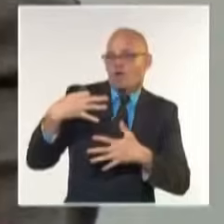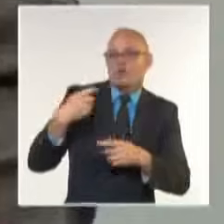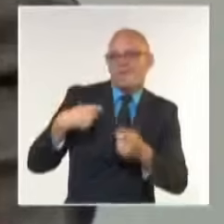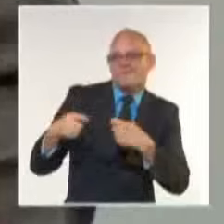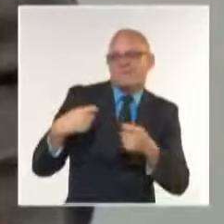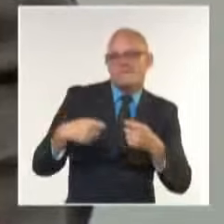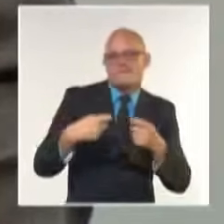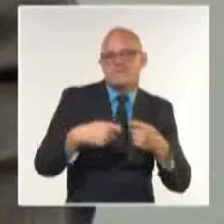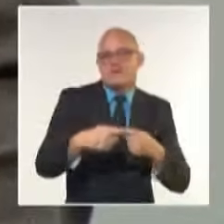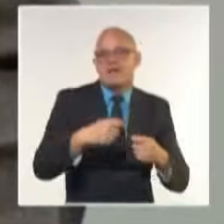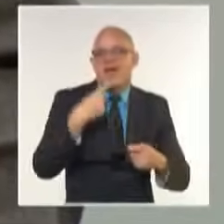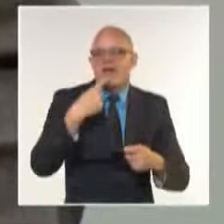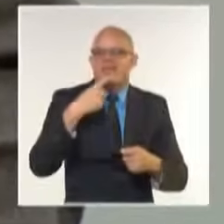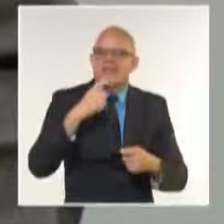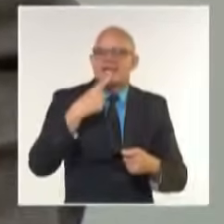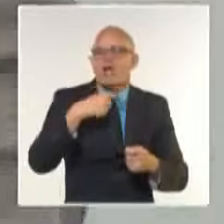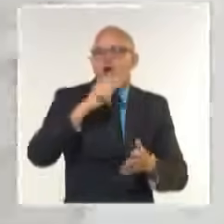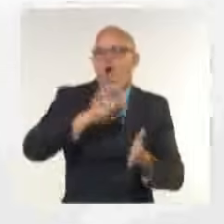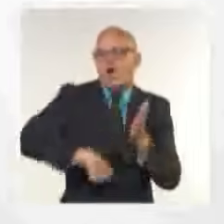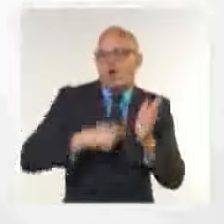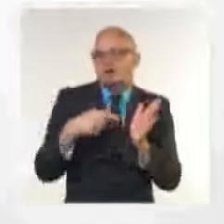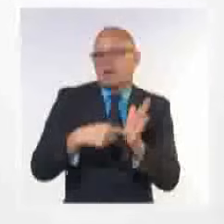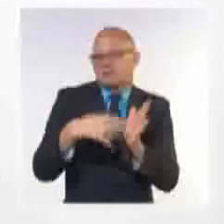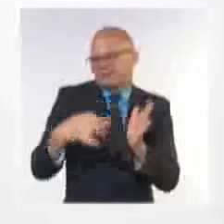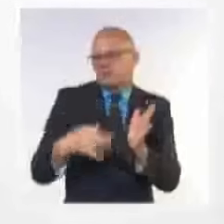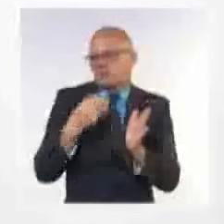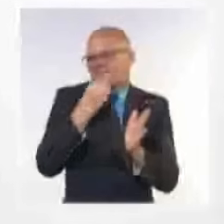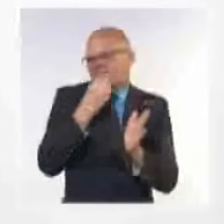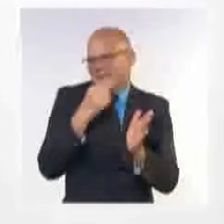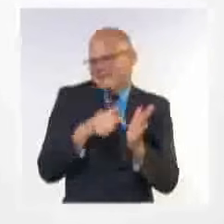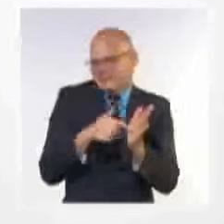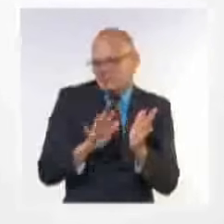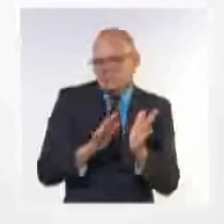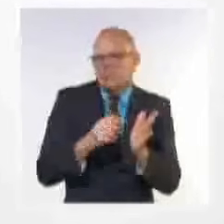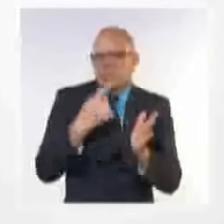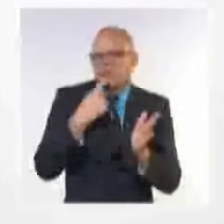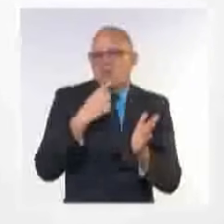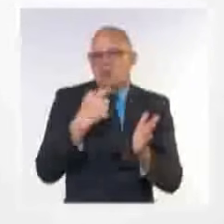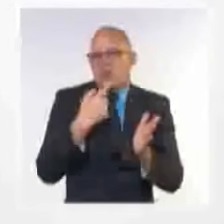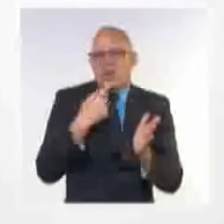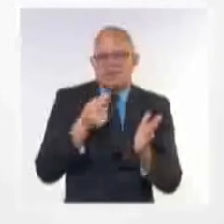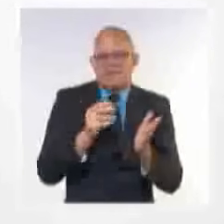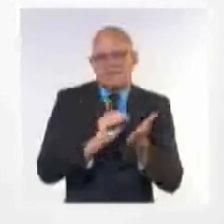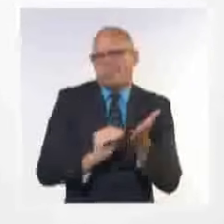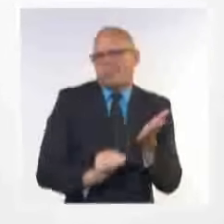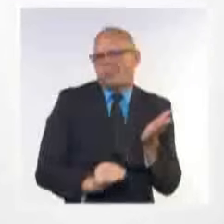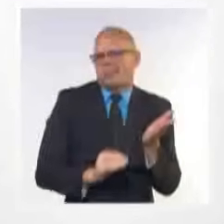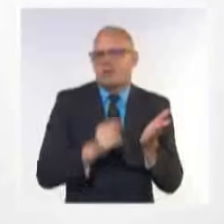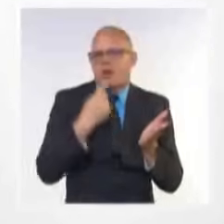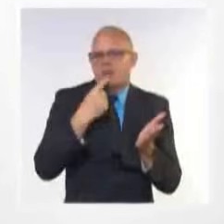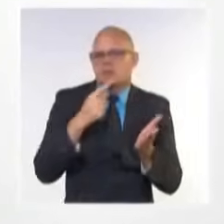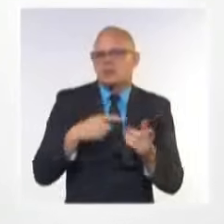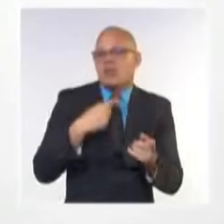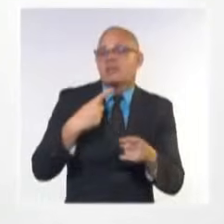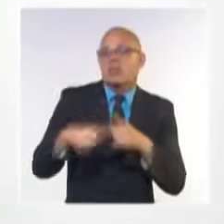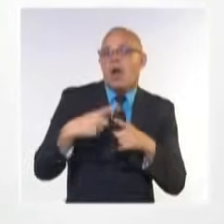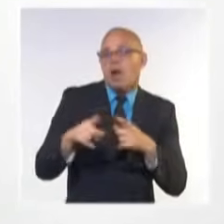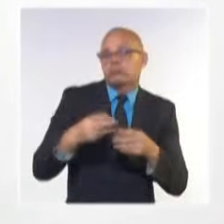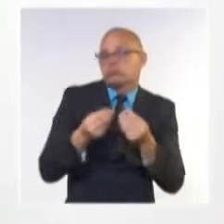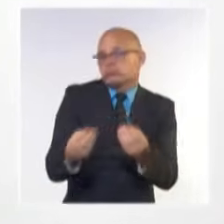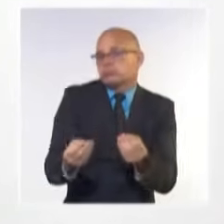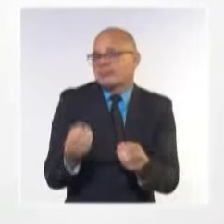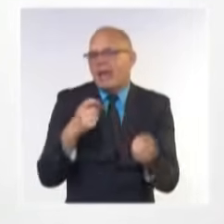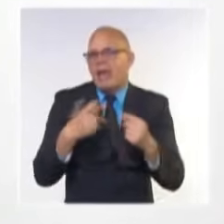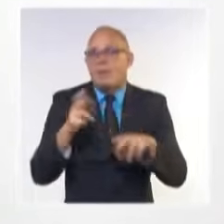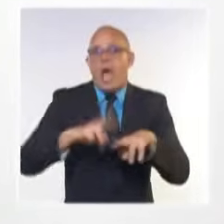la formalización de contratos que realmente no iban a cumplir con la obligación de cumplir con la entrega de materias primas. Fundamentalmente estamos hablando de